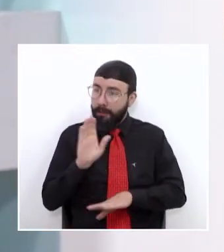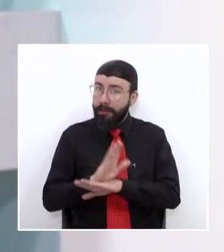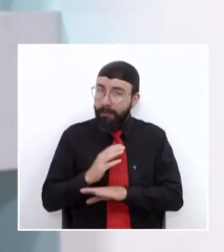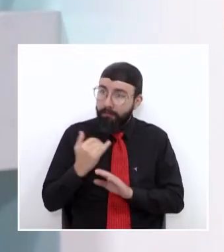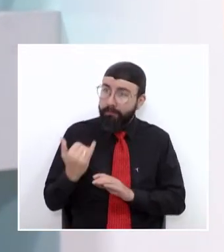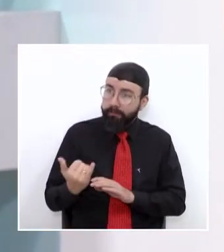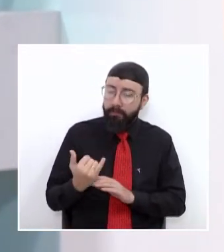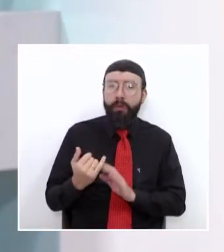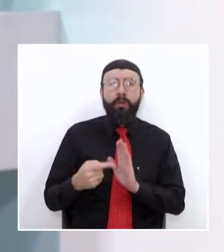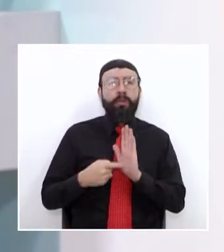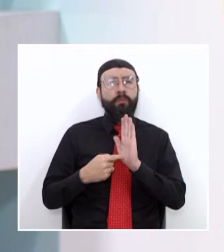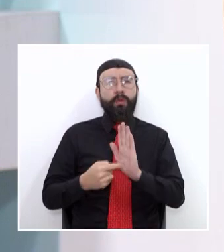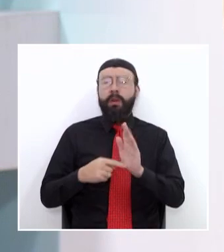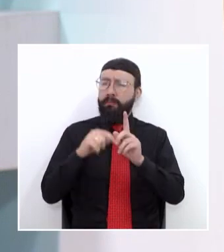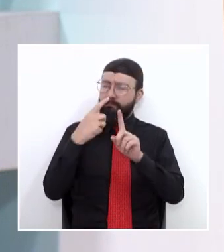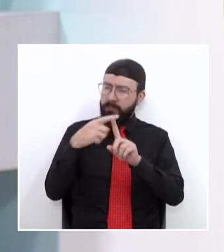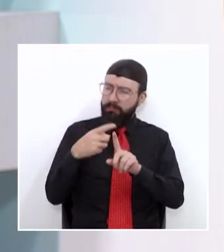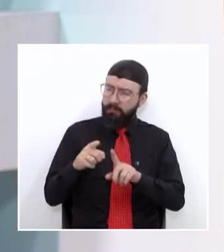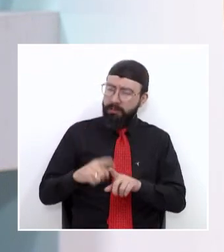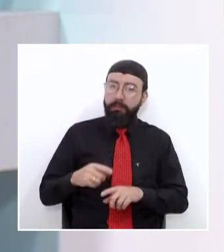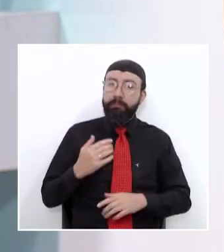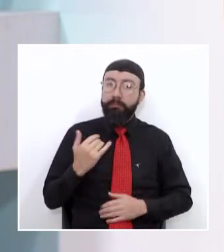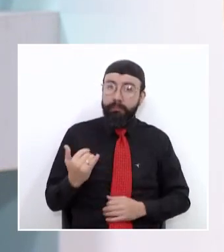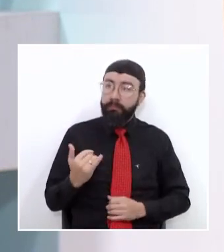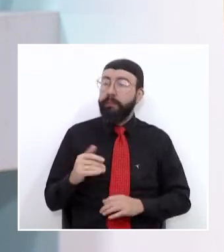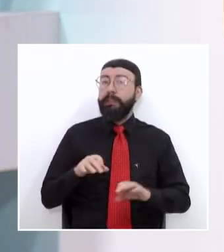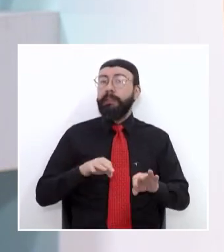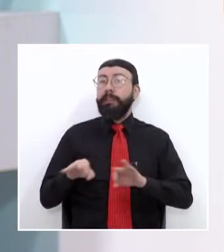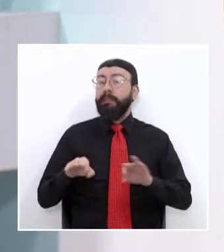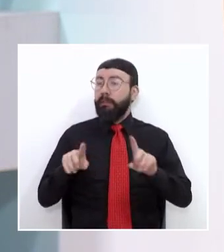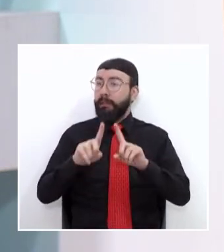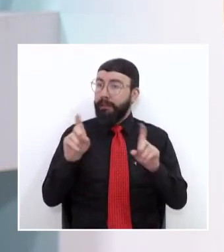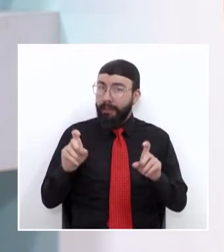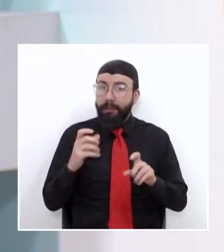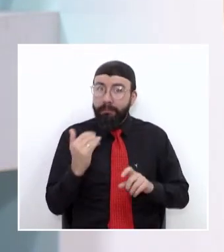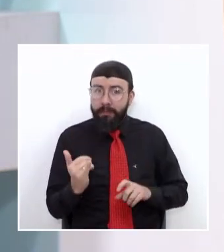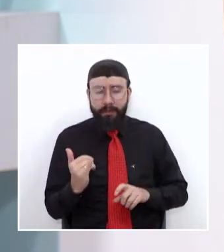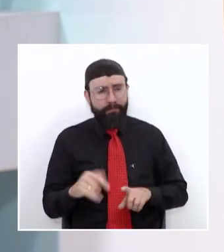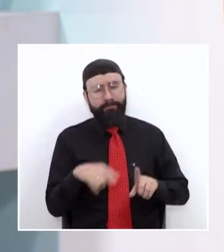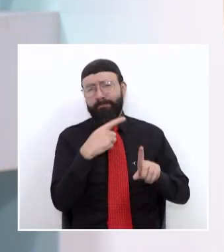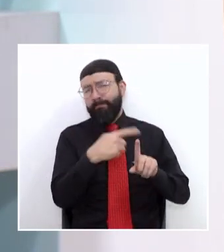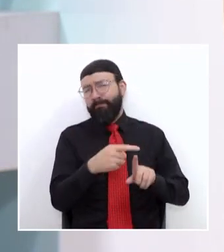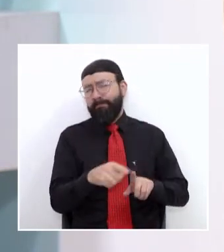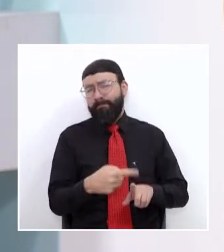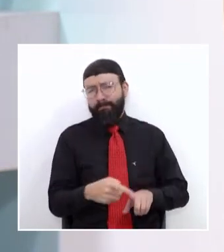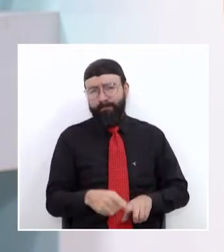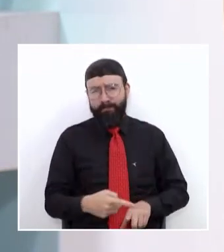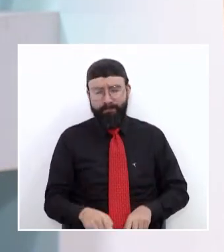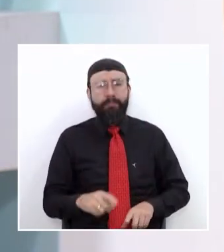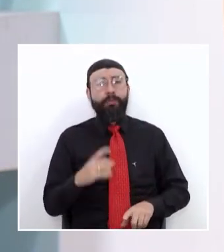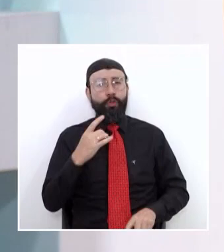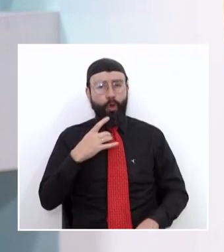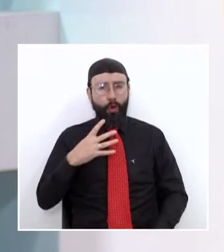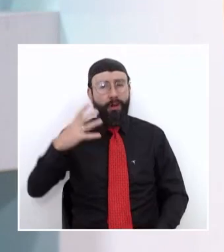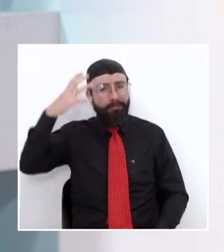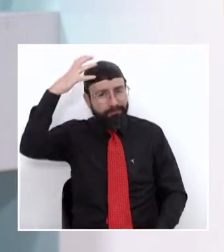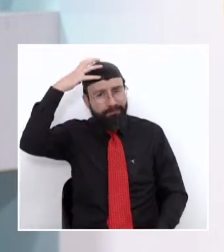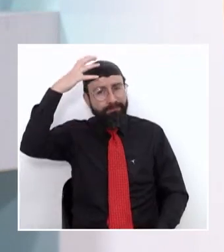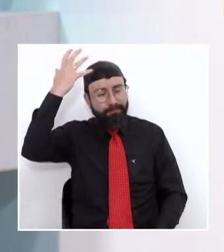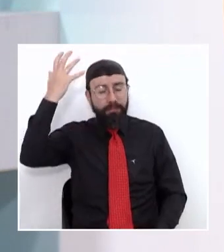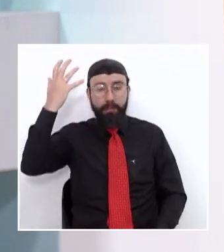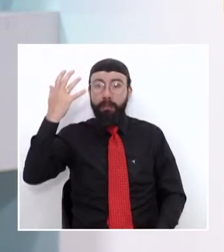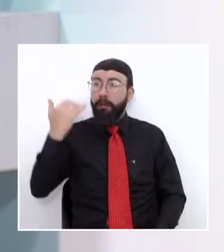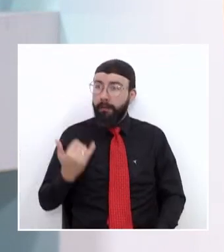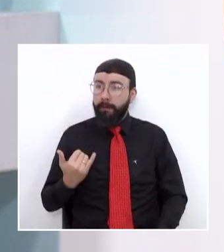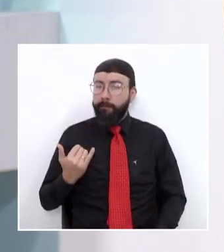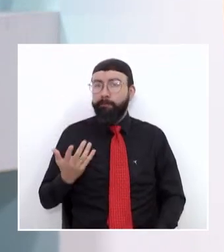Hacemos esas transmisiones y hablamos sobre el tema de las 1.000 causas del dolor de cabeza. Entonces sí, pues migraña, dolor de cabeza